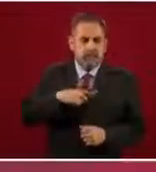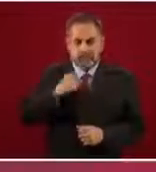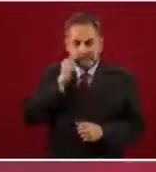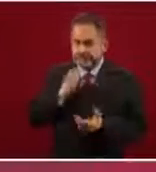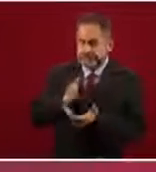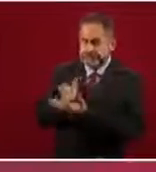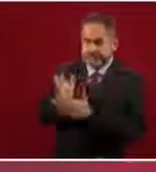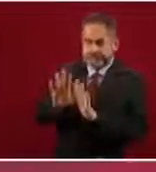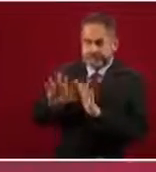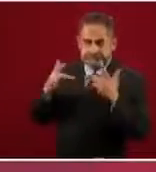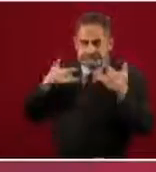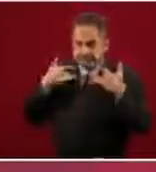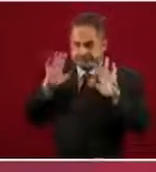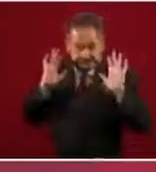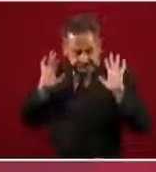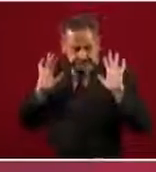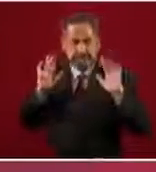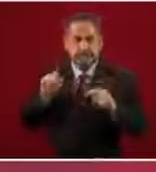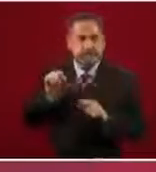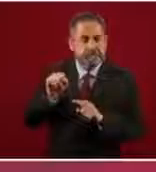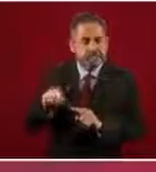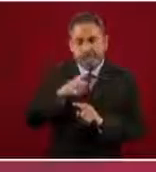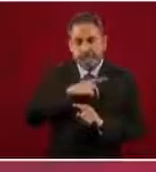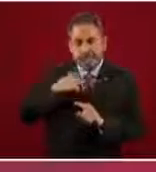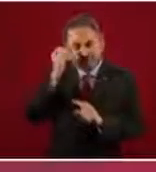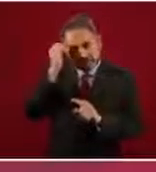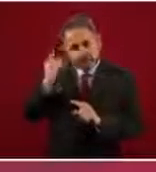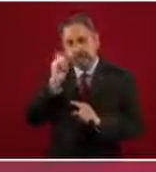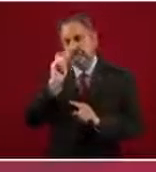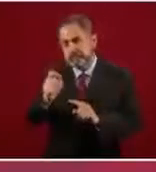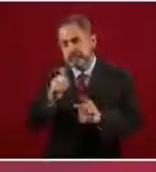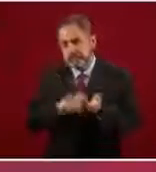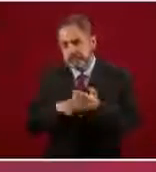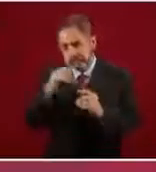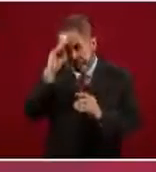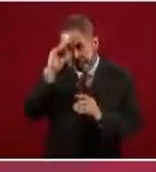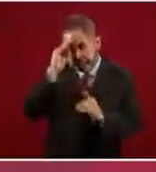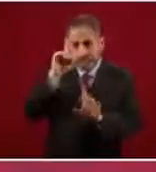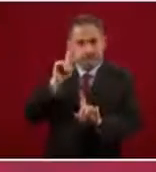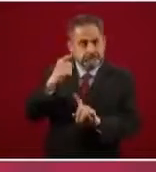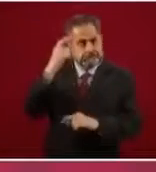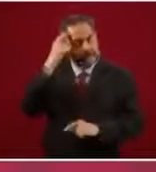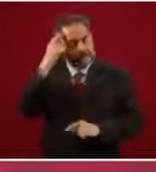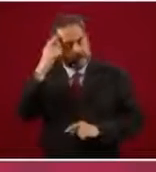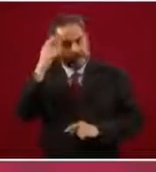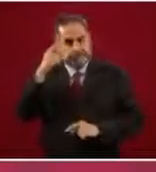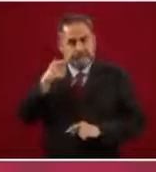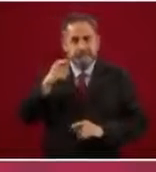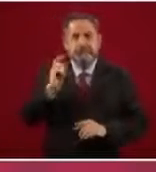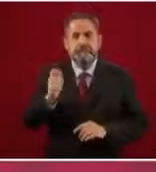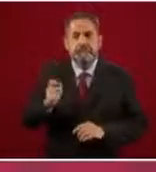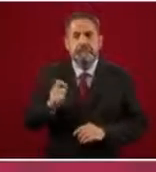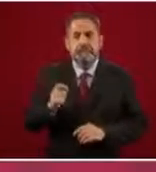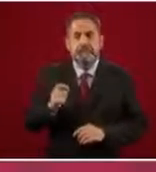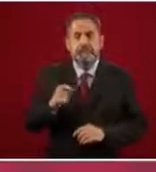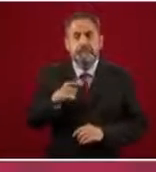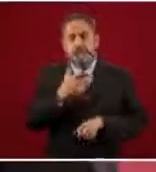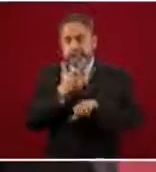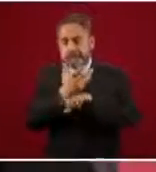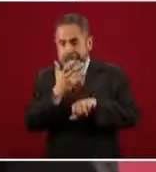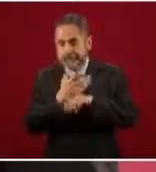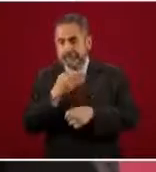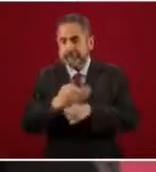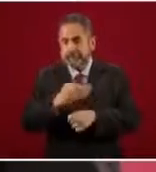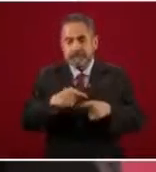meternos a esos asuntos, nada más tener en cuenta que hay elecciones en Estados